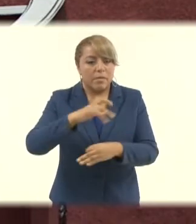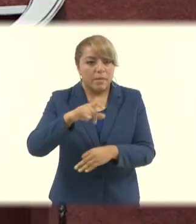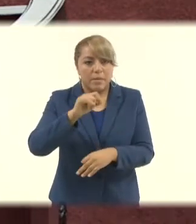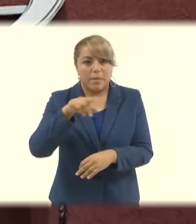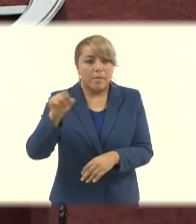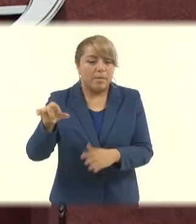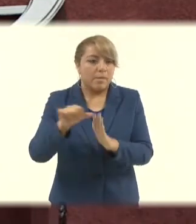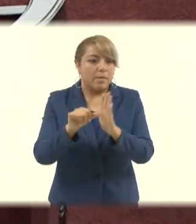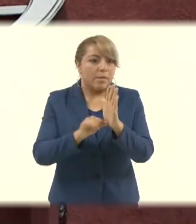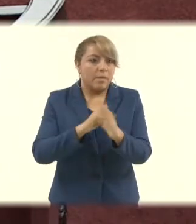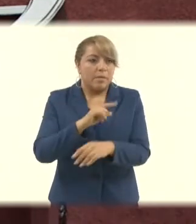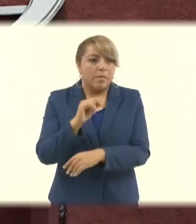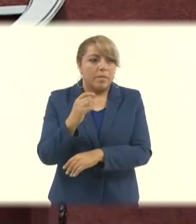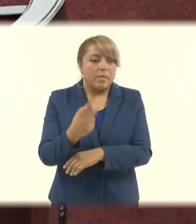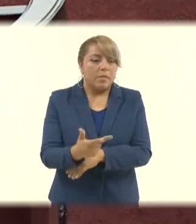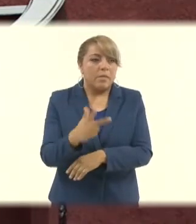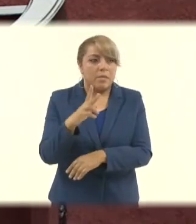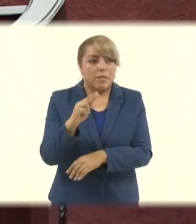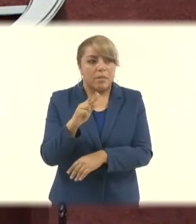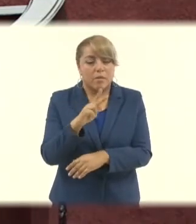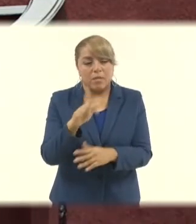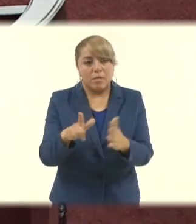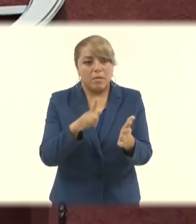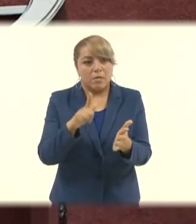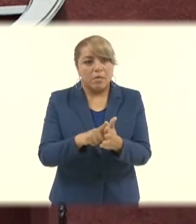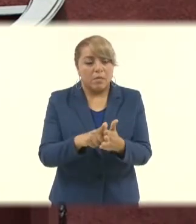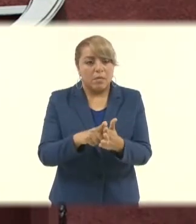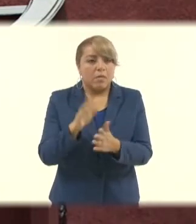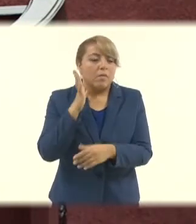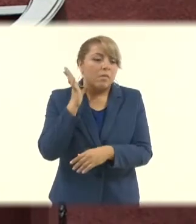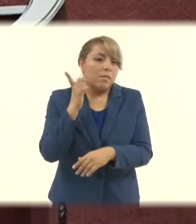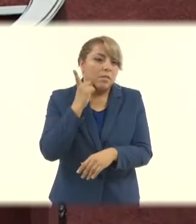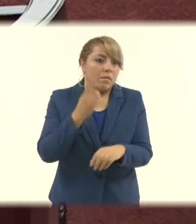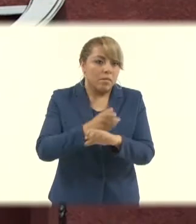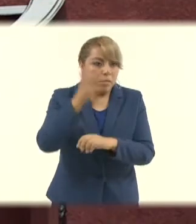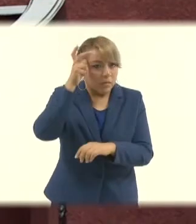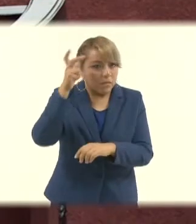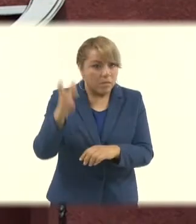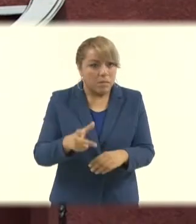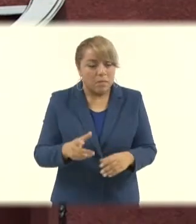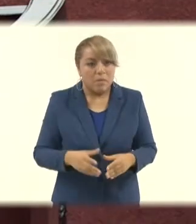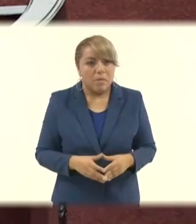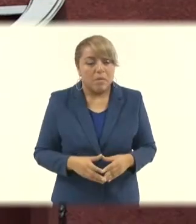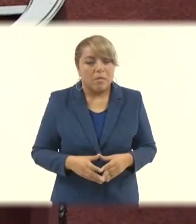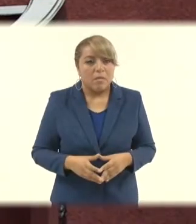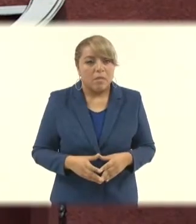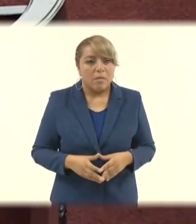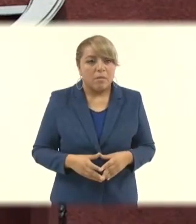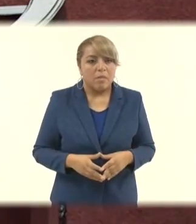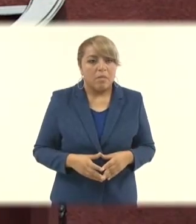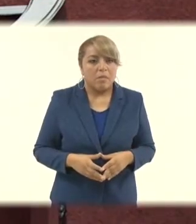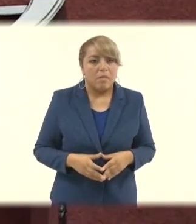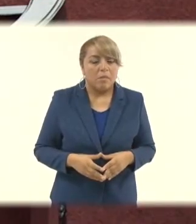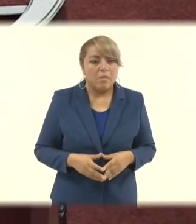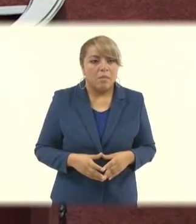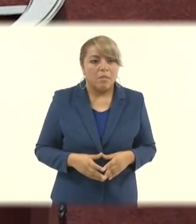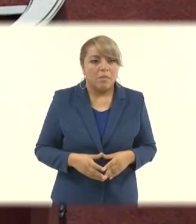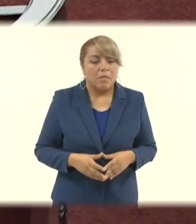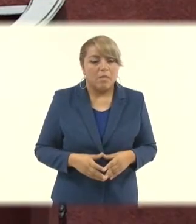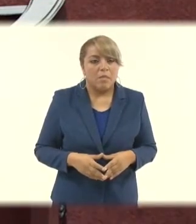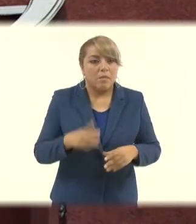los artículos 73 y 80 de la ley orgánica del poder legislativo del estado libre y soberano de hidalgo'